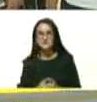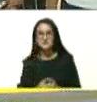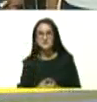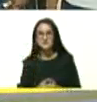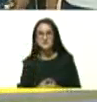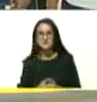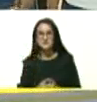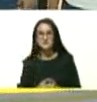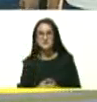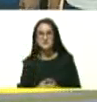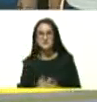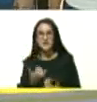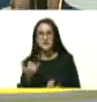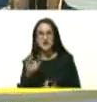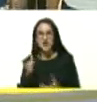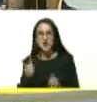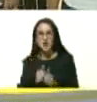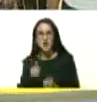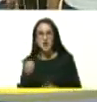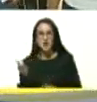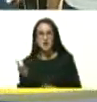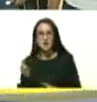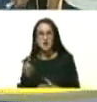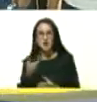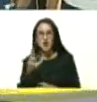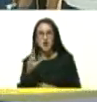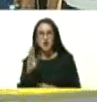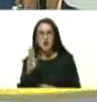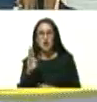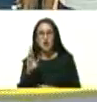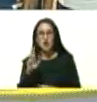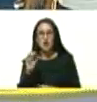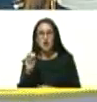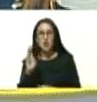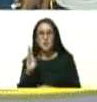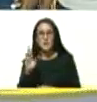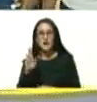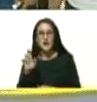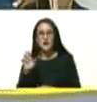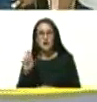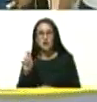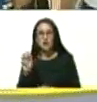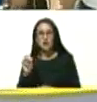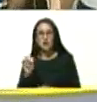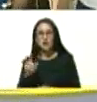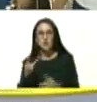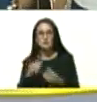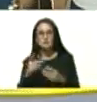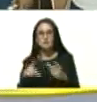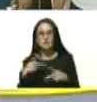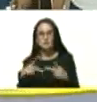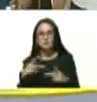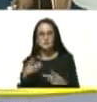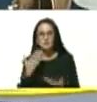Luna. Allá está con Roberto Cuamonte, gerente general de la planta industria don